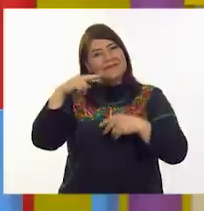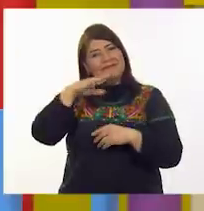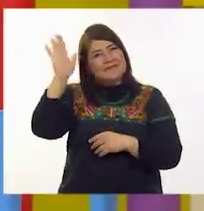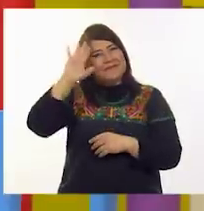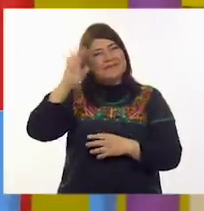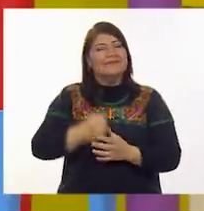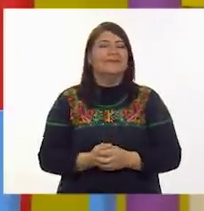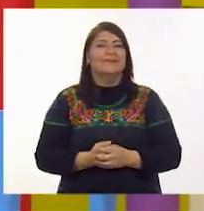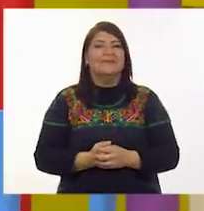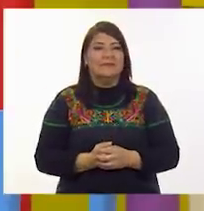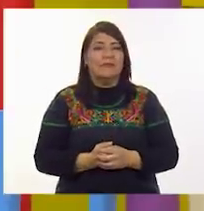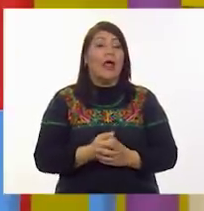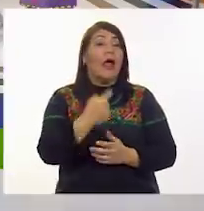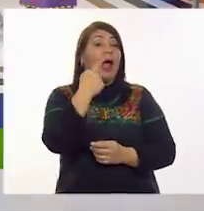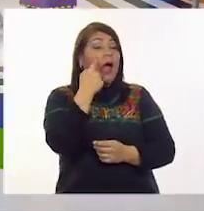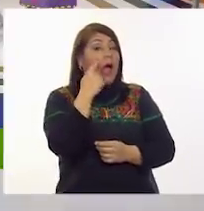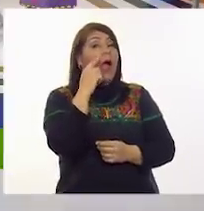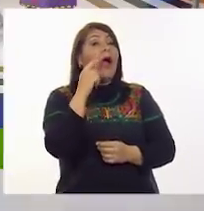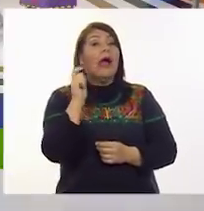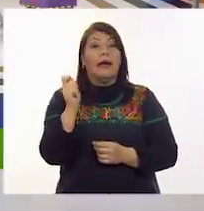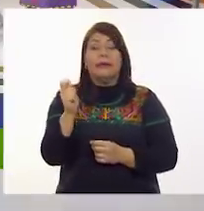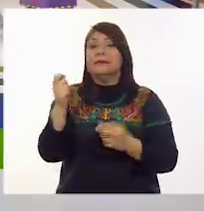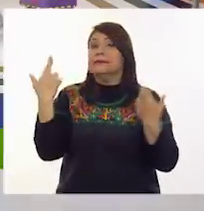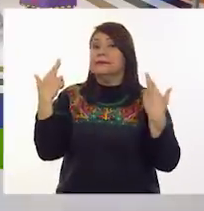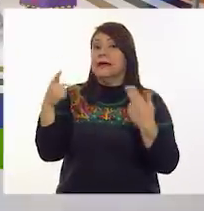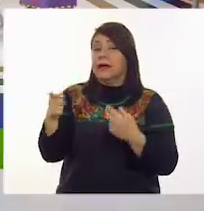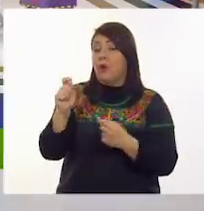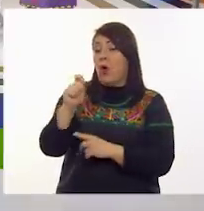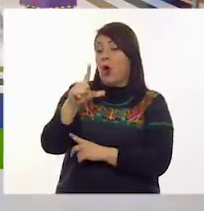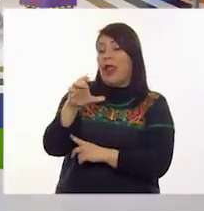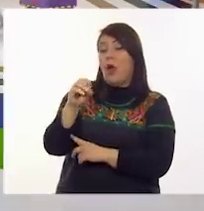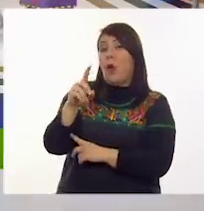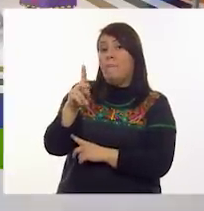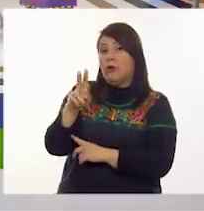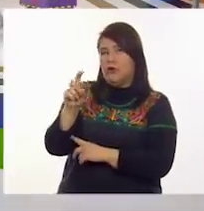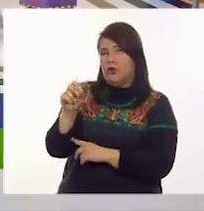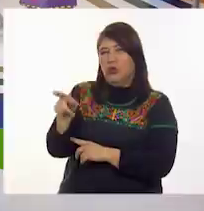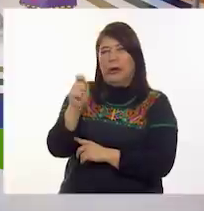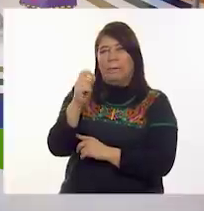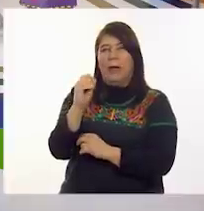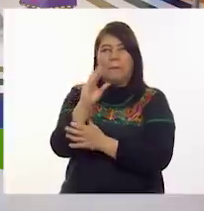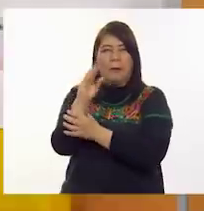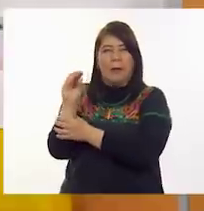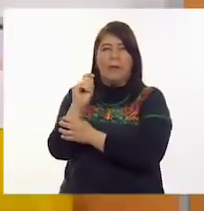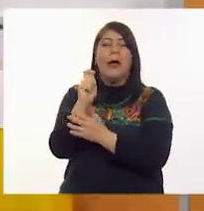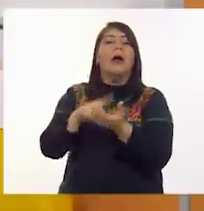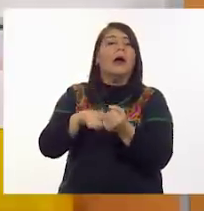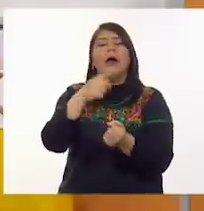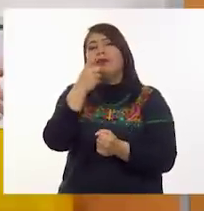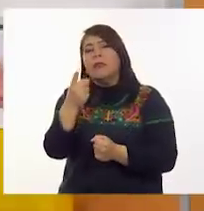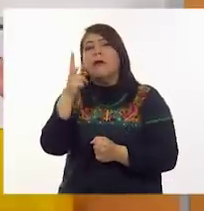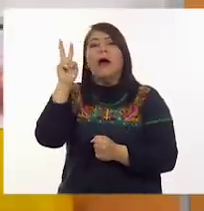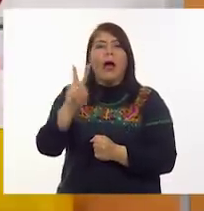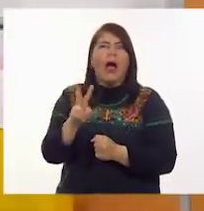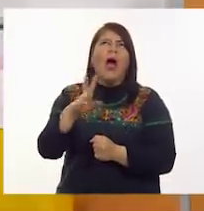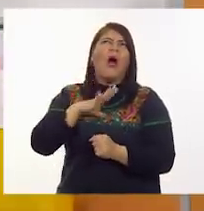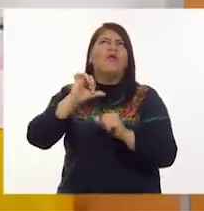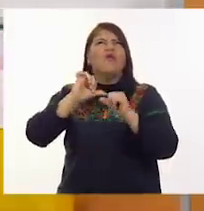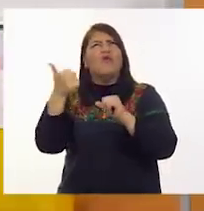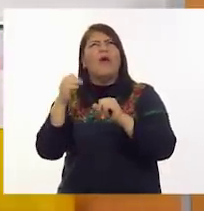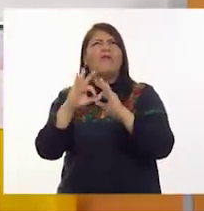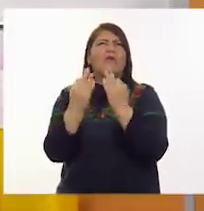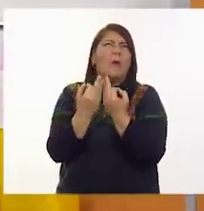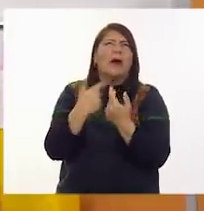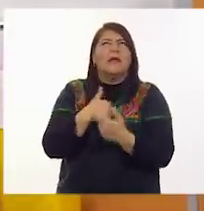pues fíjate que retomando lo que nos dice don Leopoldo, todos encontramos una forma para apapacharnos. Una de las formas